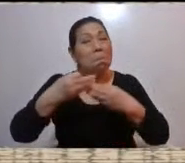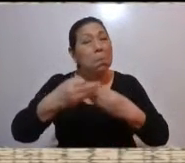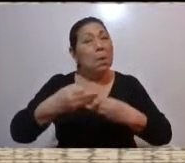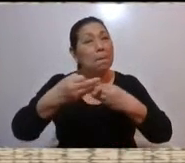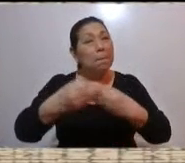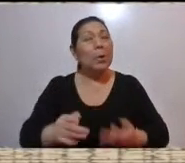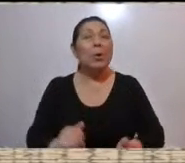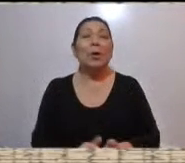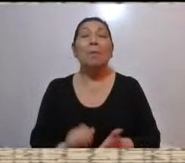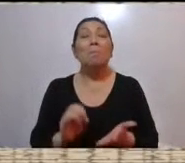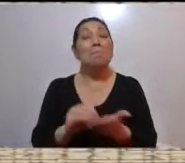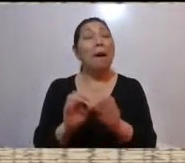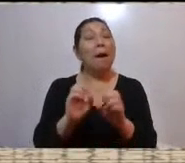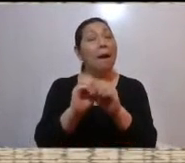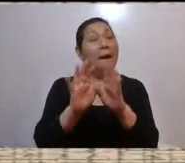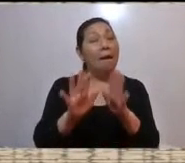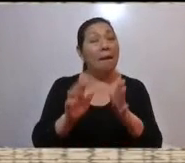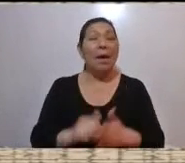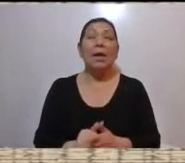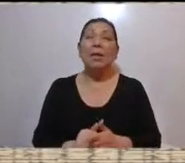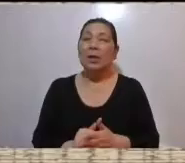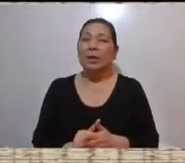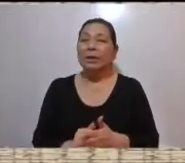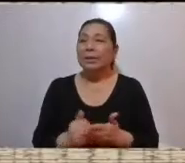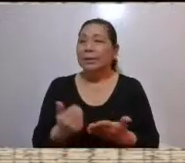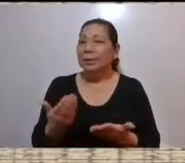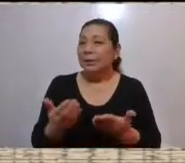circunstancias prolongadas y claras